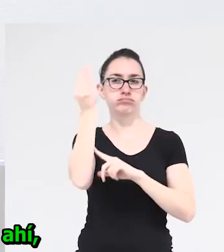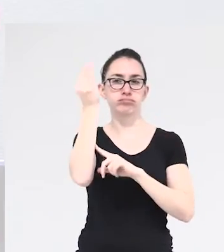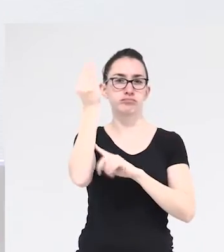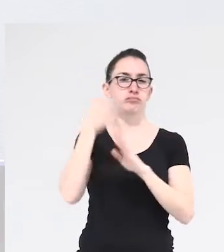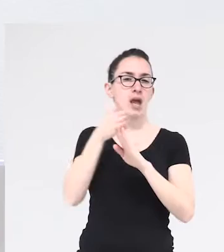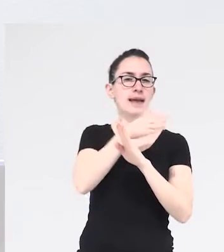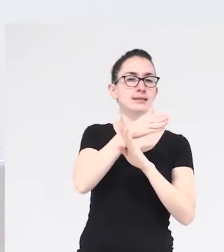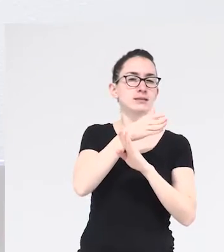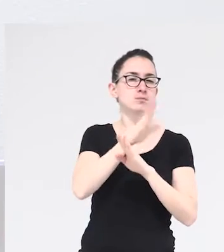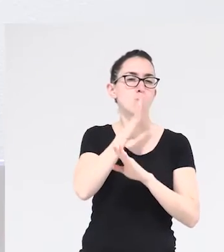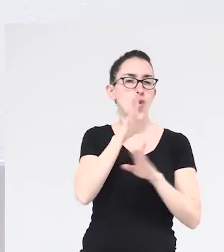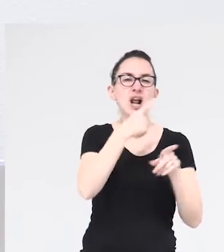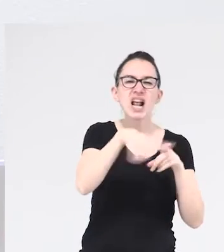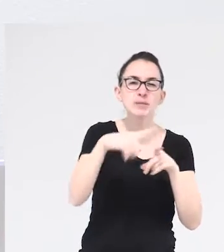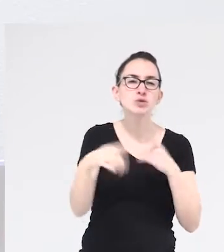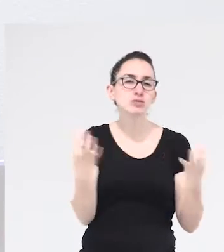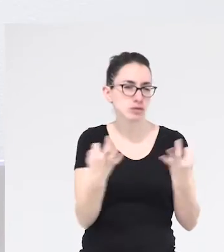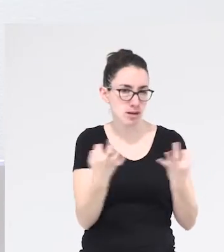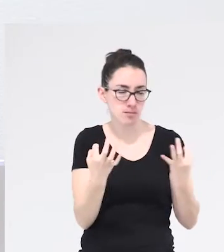jugando ahí y cómo...